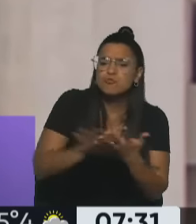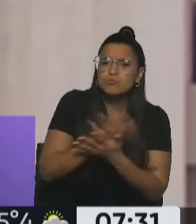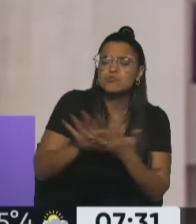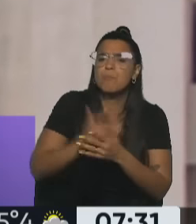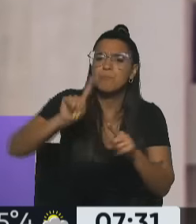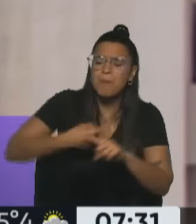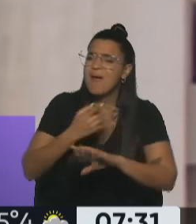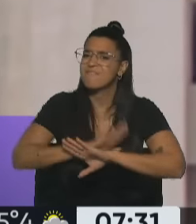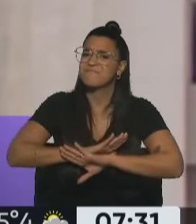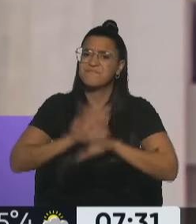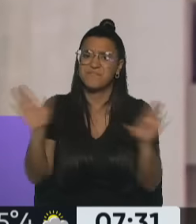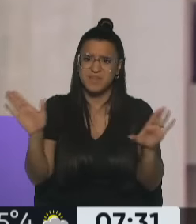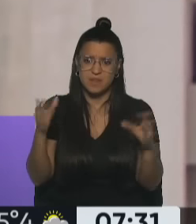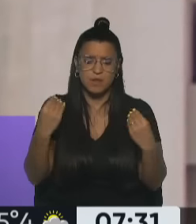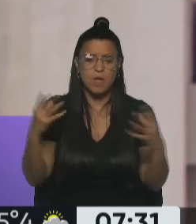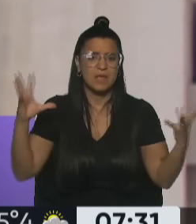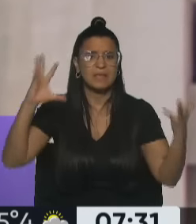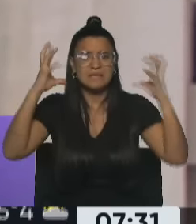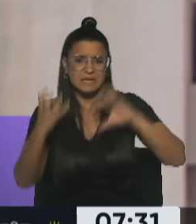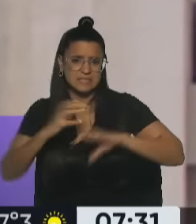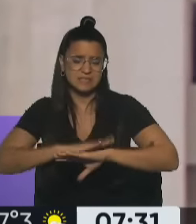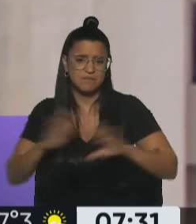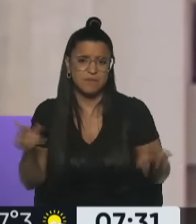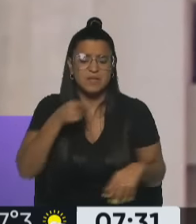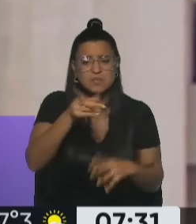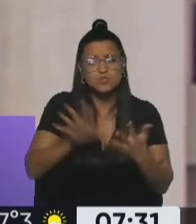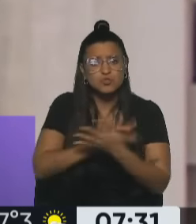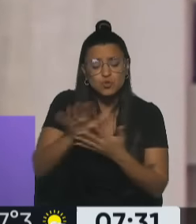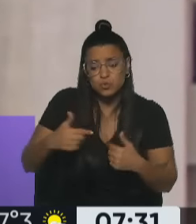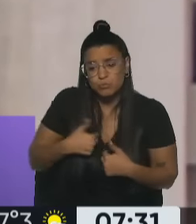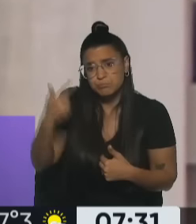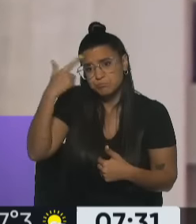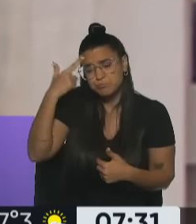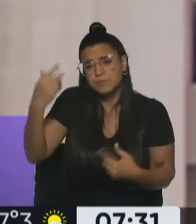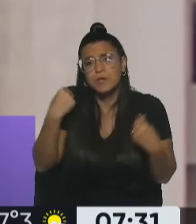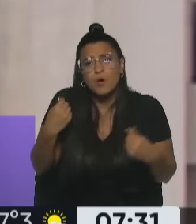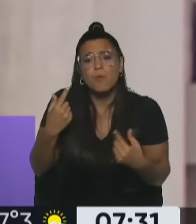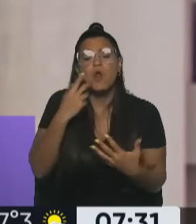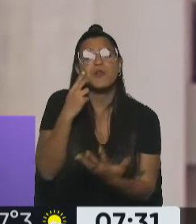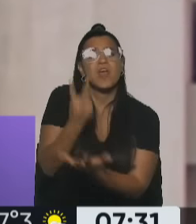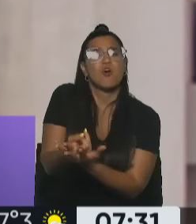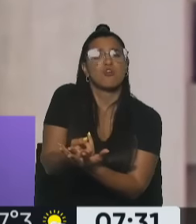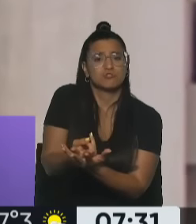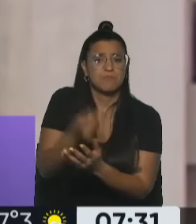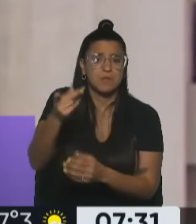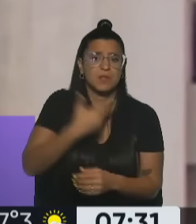para acabar con esta crisis. Y esa solución, a mi juicio, pasa por el reconocimiento del Estado palestino.